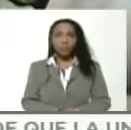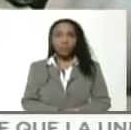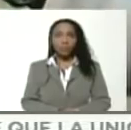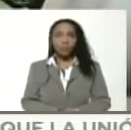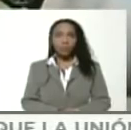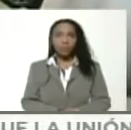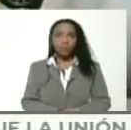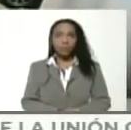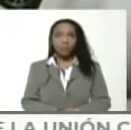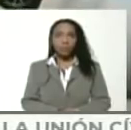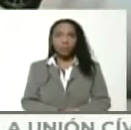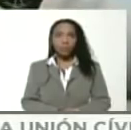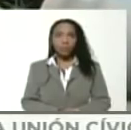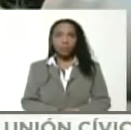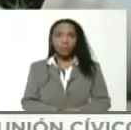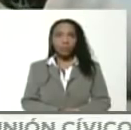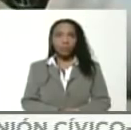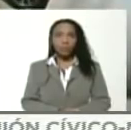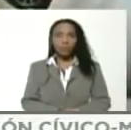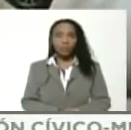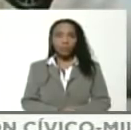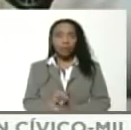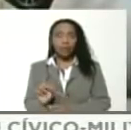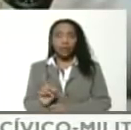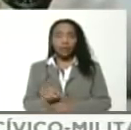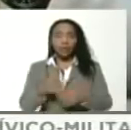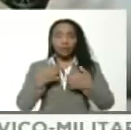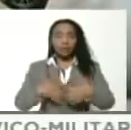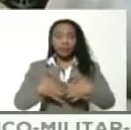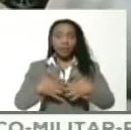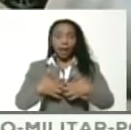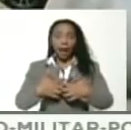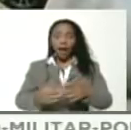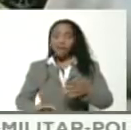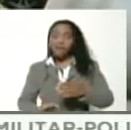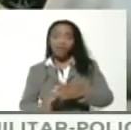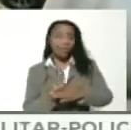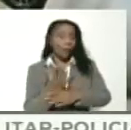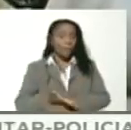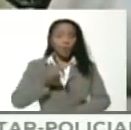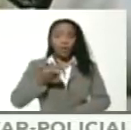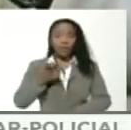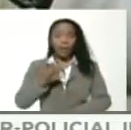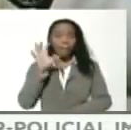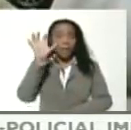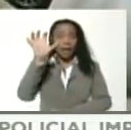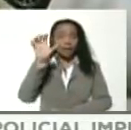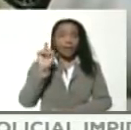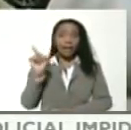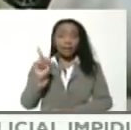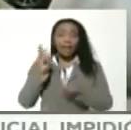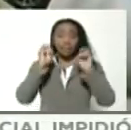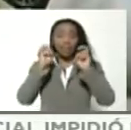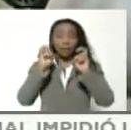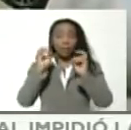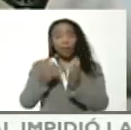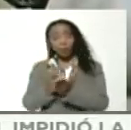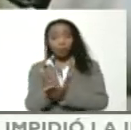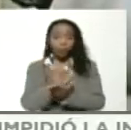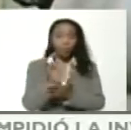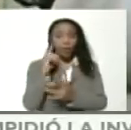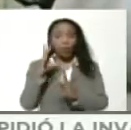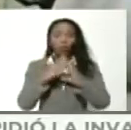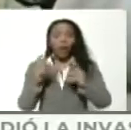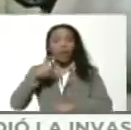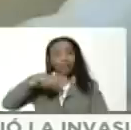Así es. Esta es una planta fundamental para el país, sobre todo por el tema de que es transversal, pues, para prácticamente todas